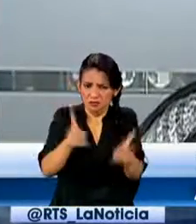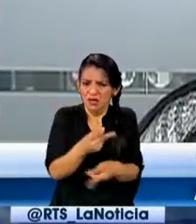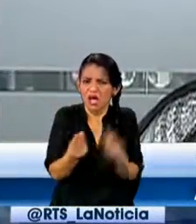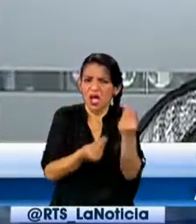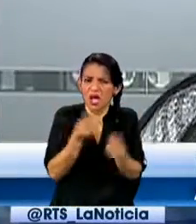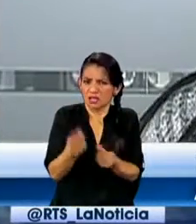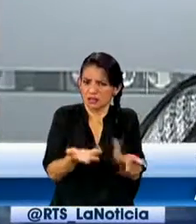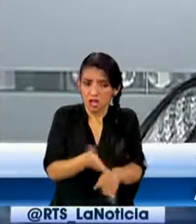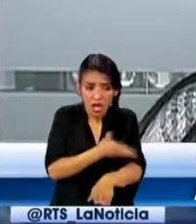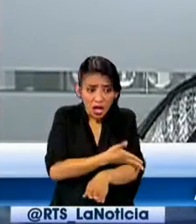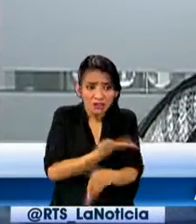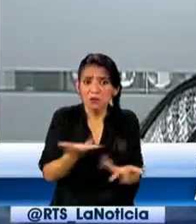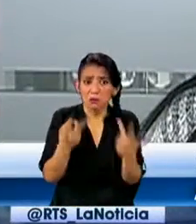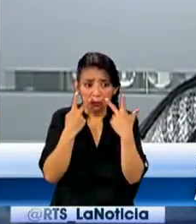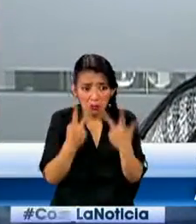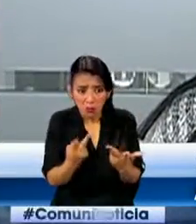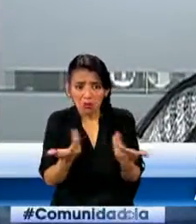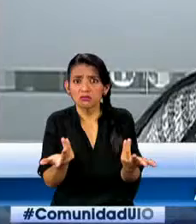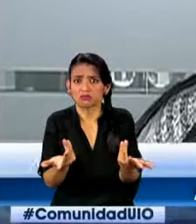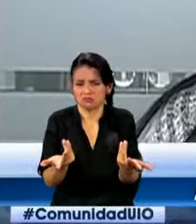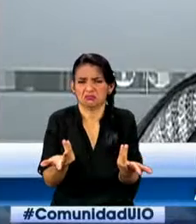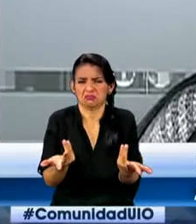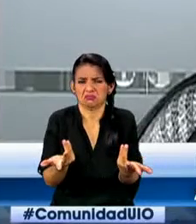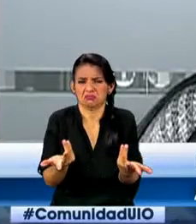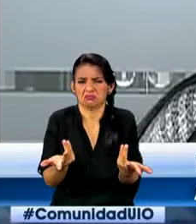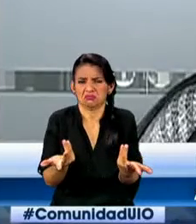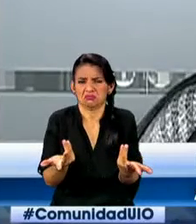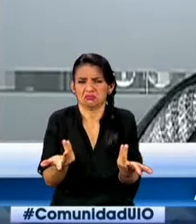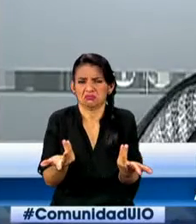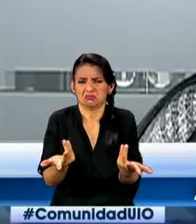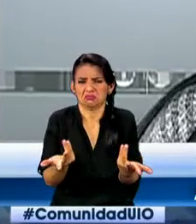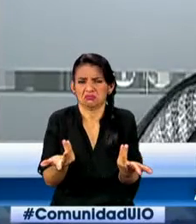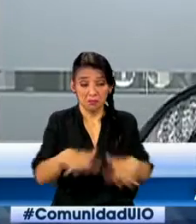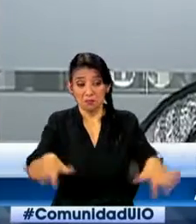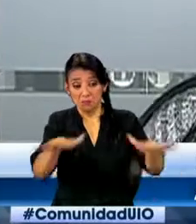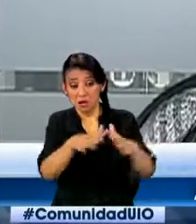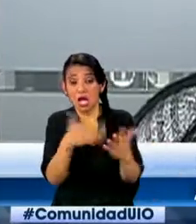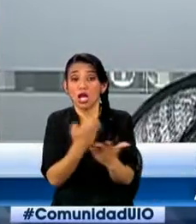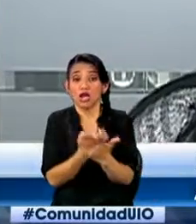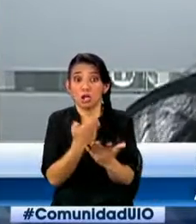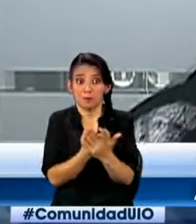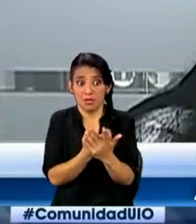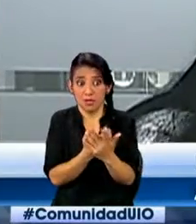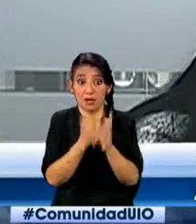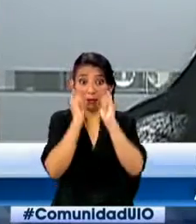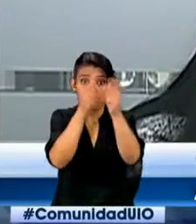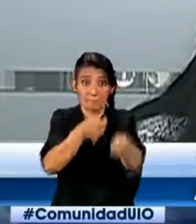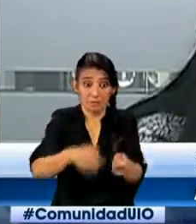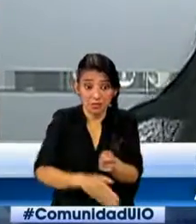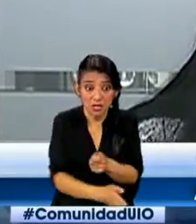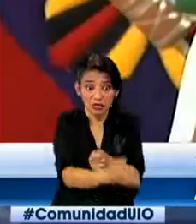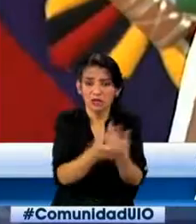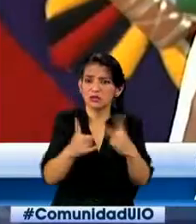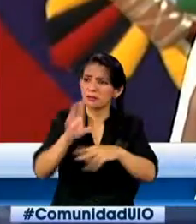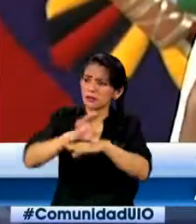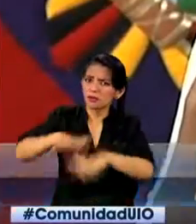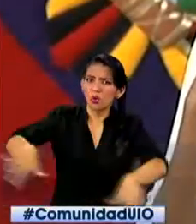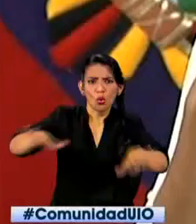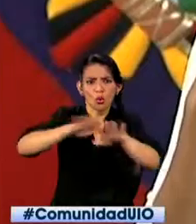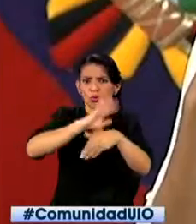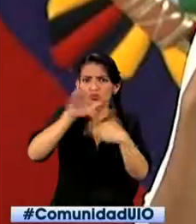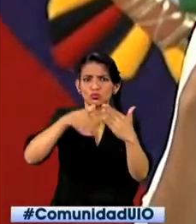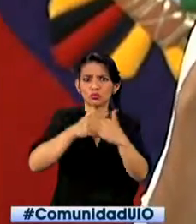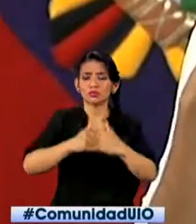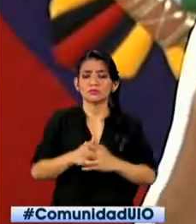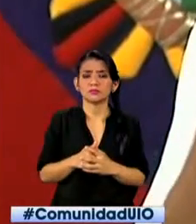Y obviamente se ve reflejado en la economía de la población, no solamente de los pescadores, sino en la economía de todos.